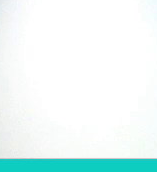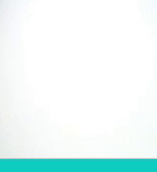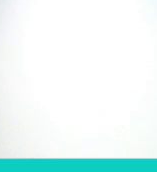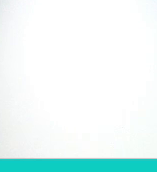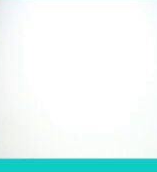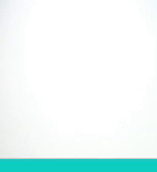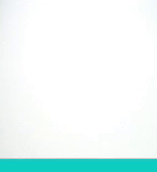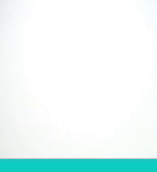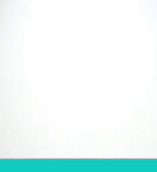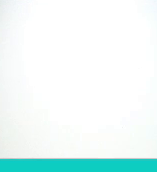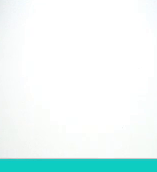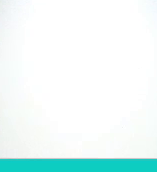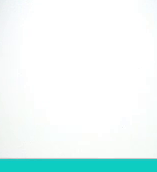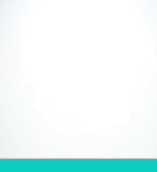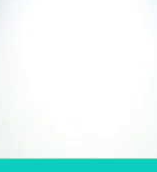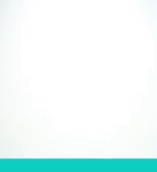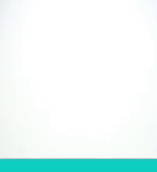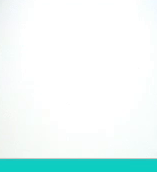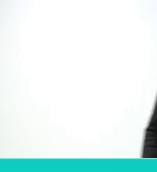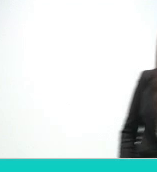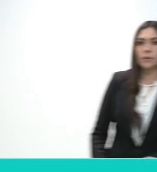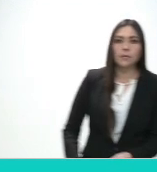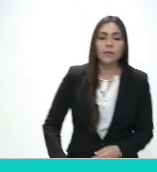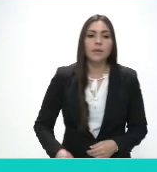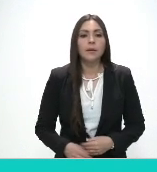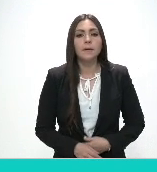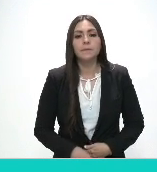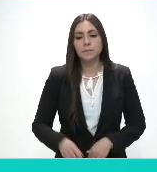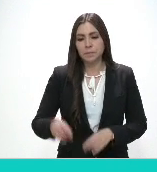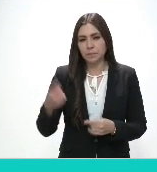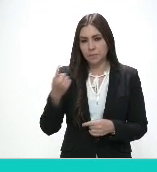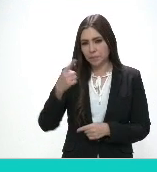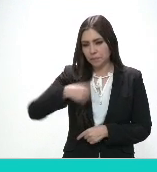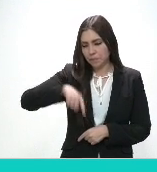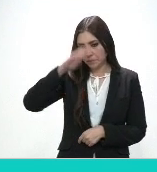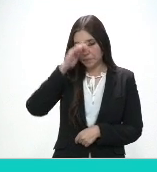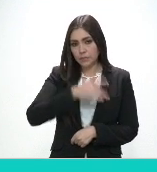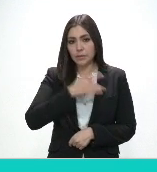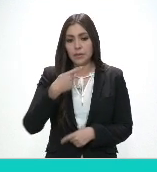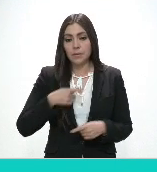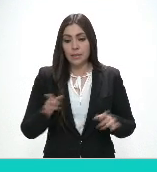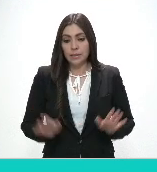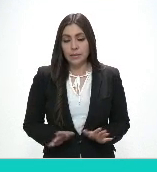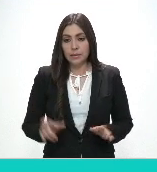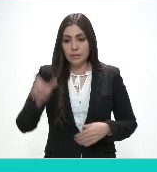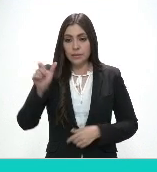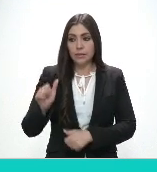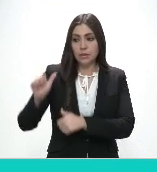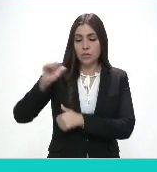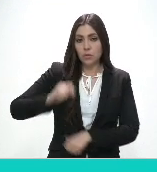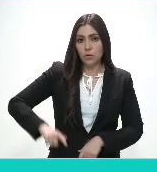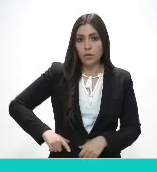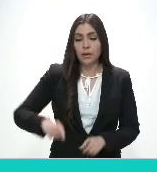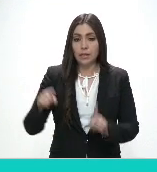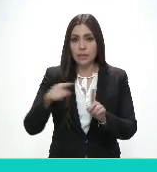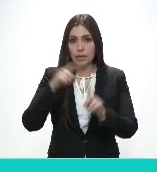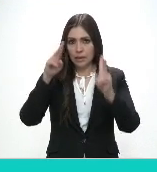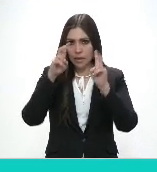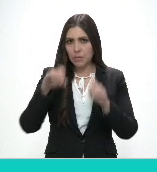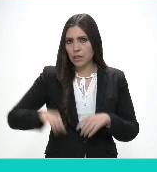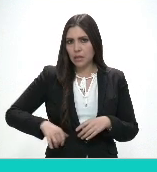y los perfiles de quienes aspiran a cubrir un cargo público no sólo es un tema de evidente interés